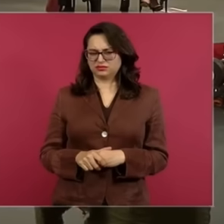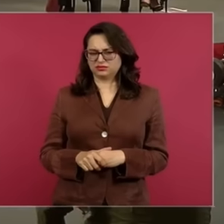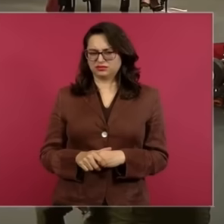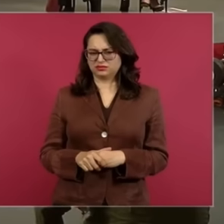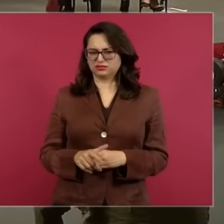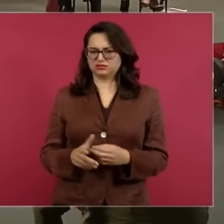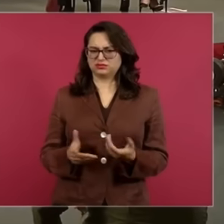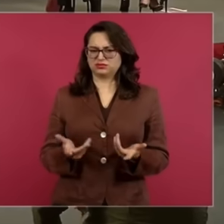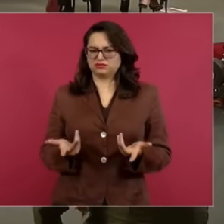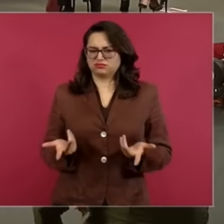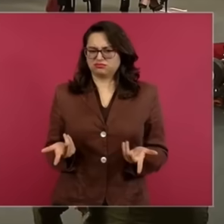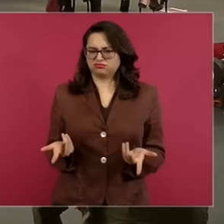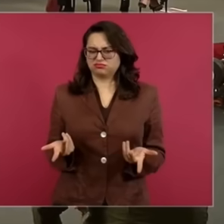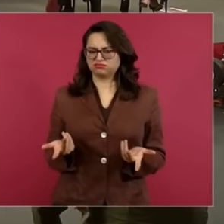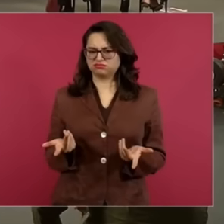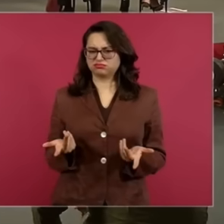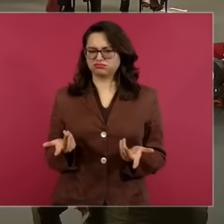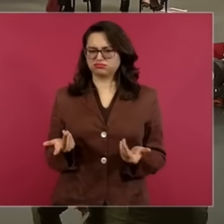nadie,